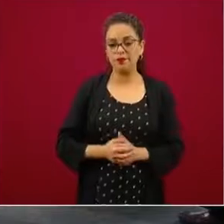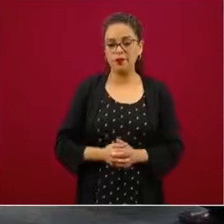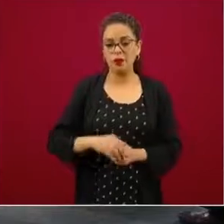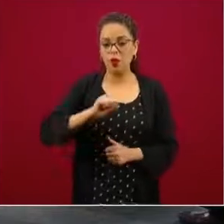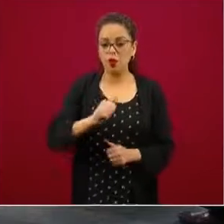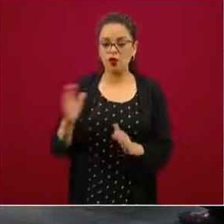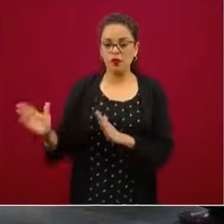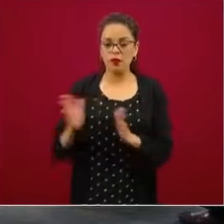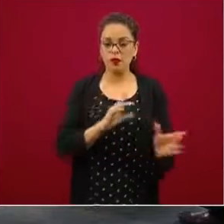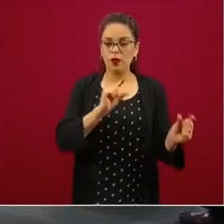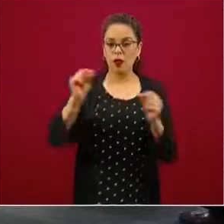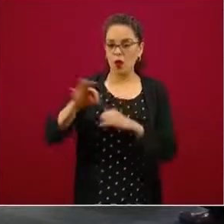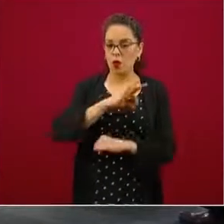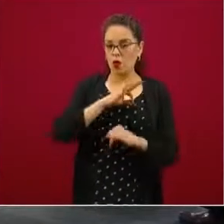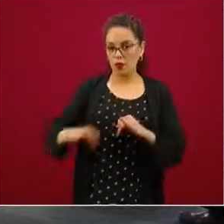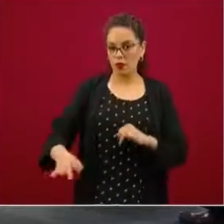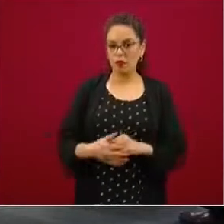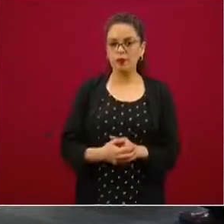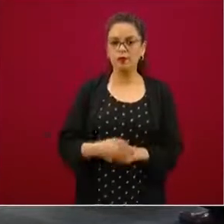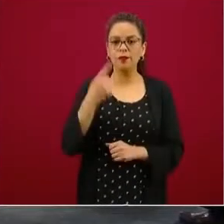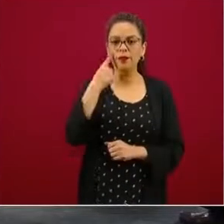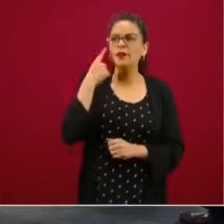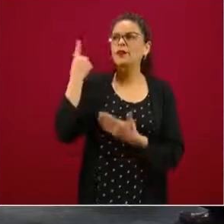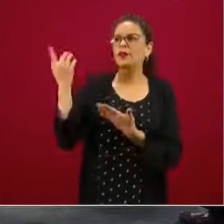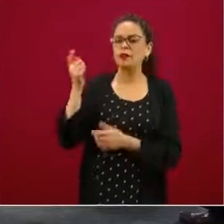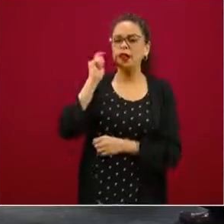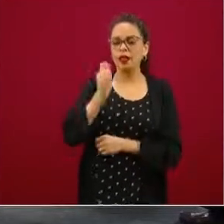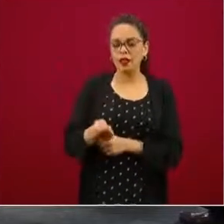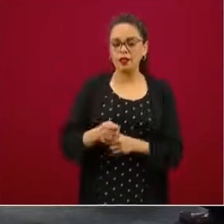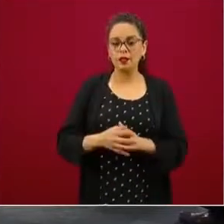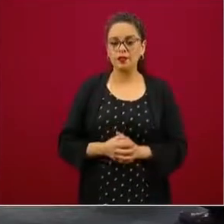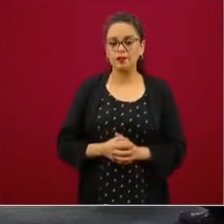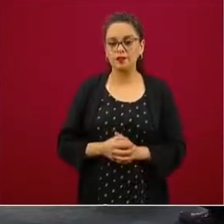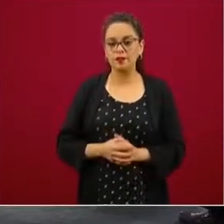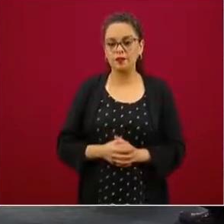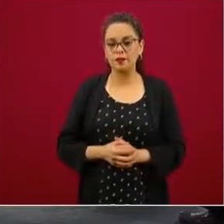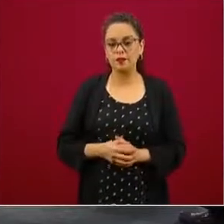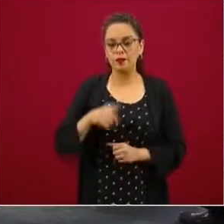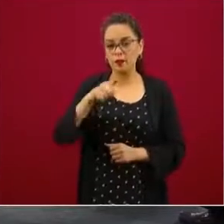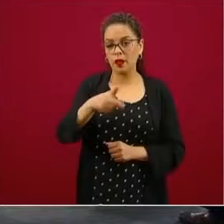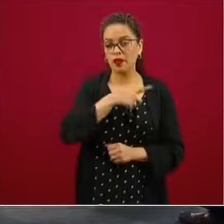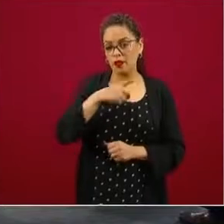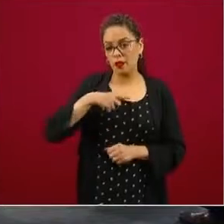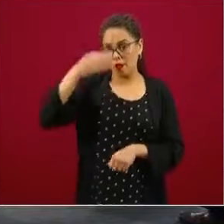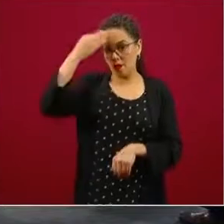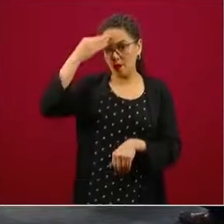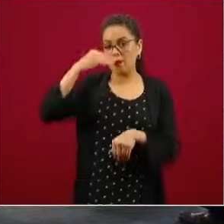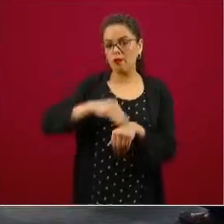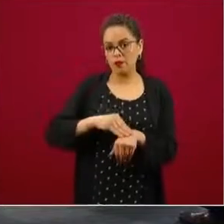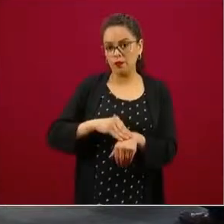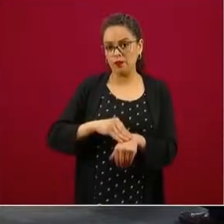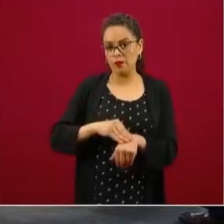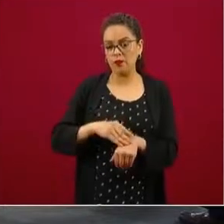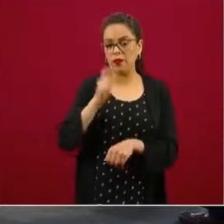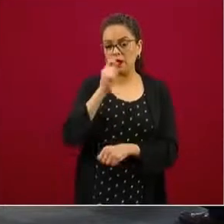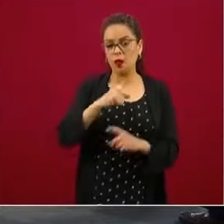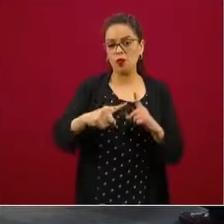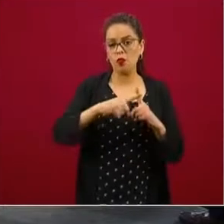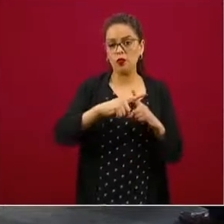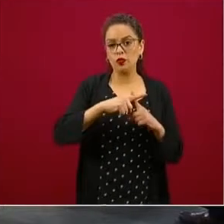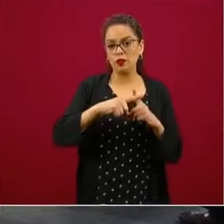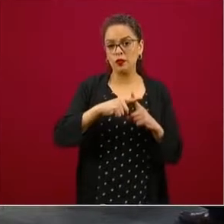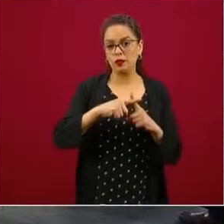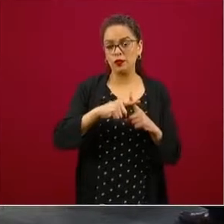Esto es para mostrar la positividad. Es importante tenerla en mente porque la positividad es el cuarto criterio